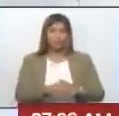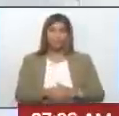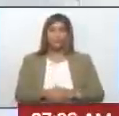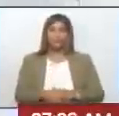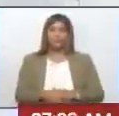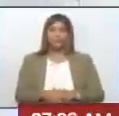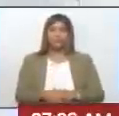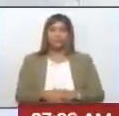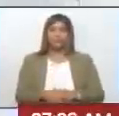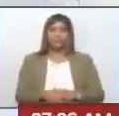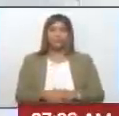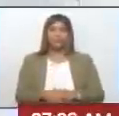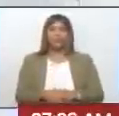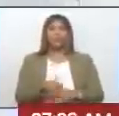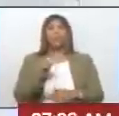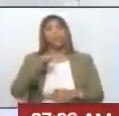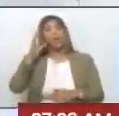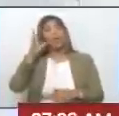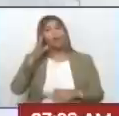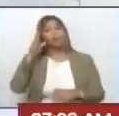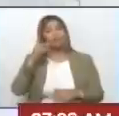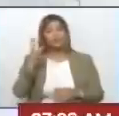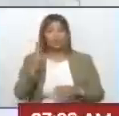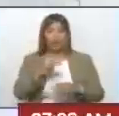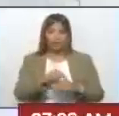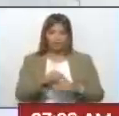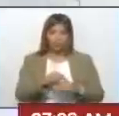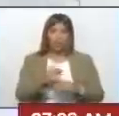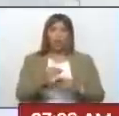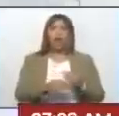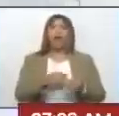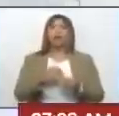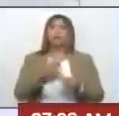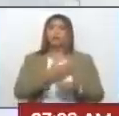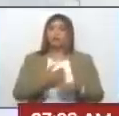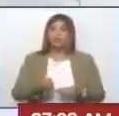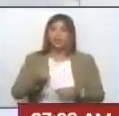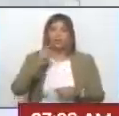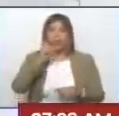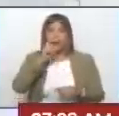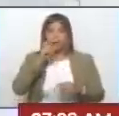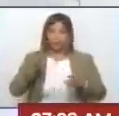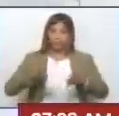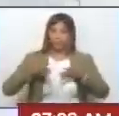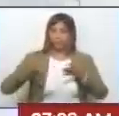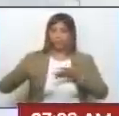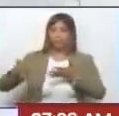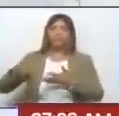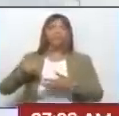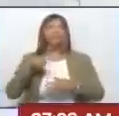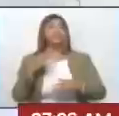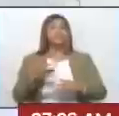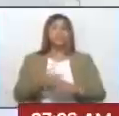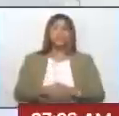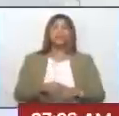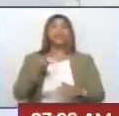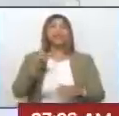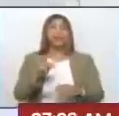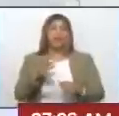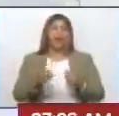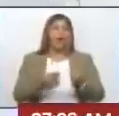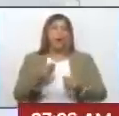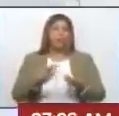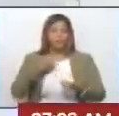La conciencia nacional que crea el presidente Nicolás Maduro es muy importante, sobre todo al tomar